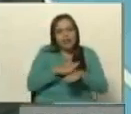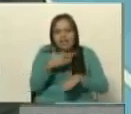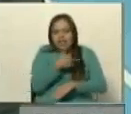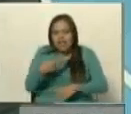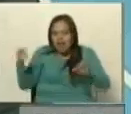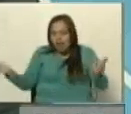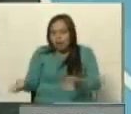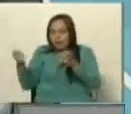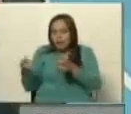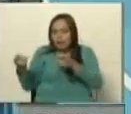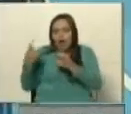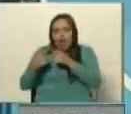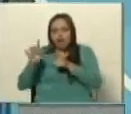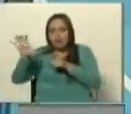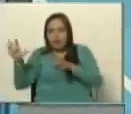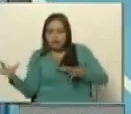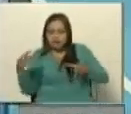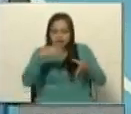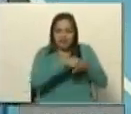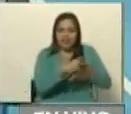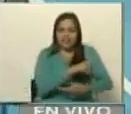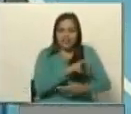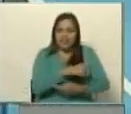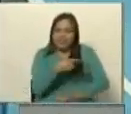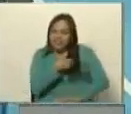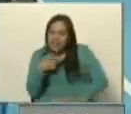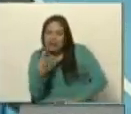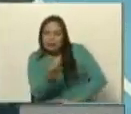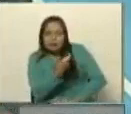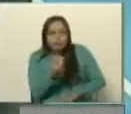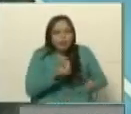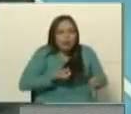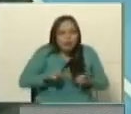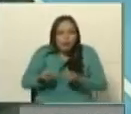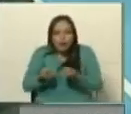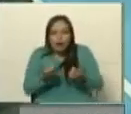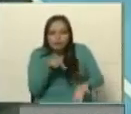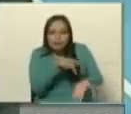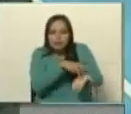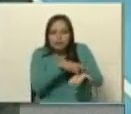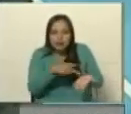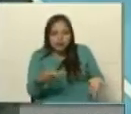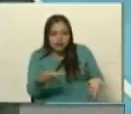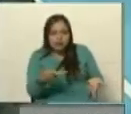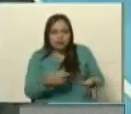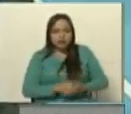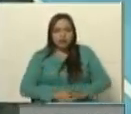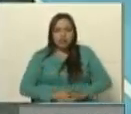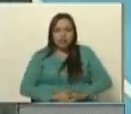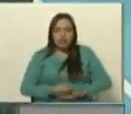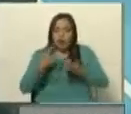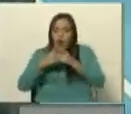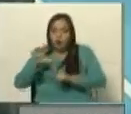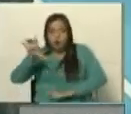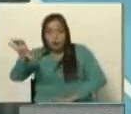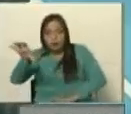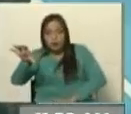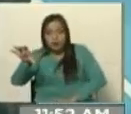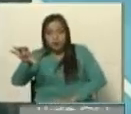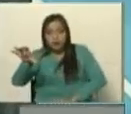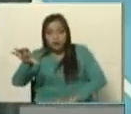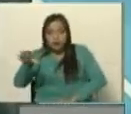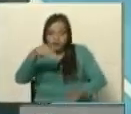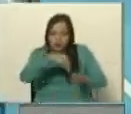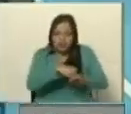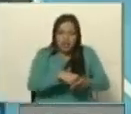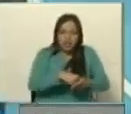injerencismo extranjero, que incitan a la participación de poderes externos al del pueblo y al